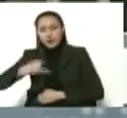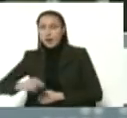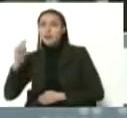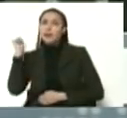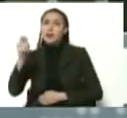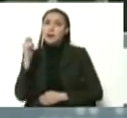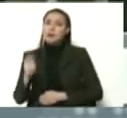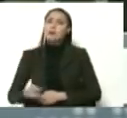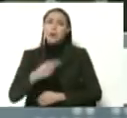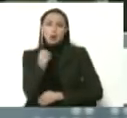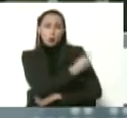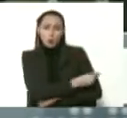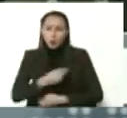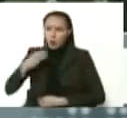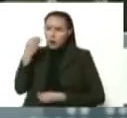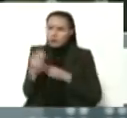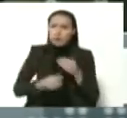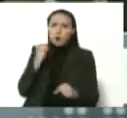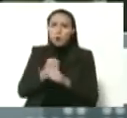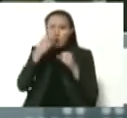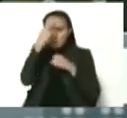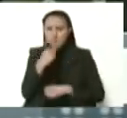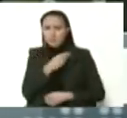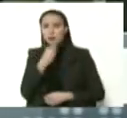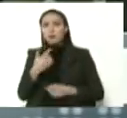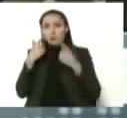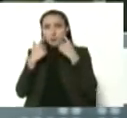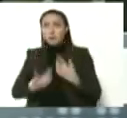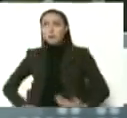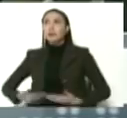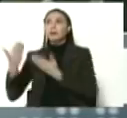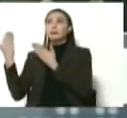Hospital Victorino Santaella de Los Teques. Adelante.